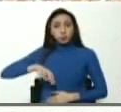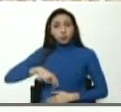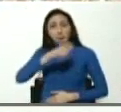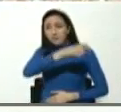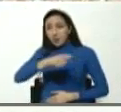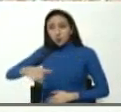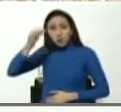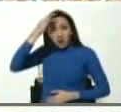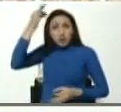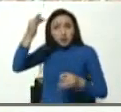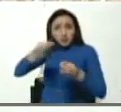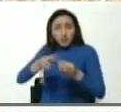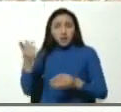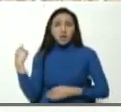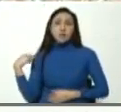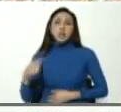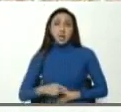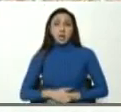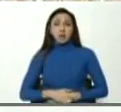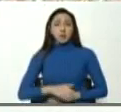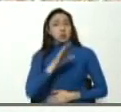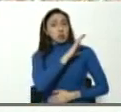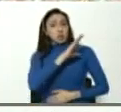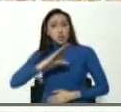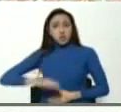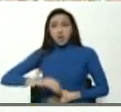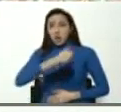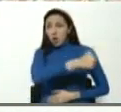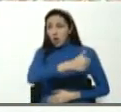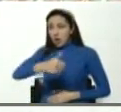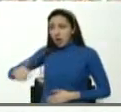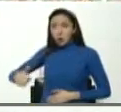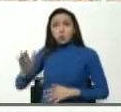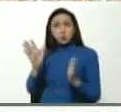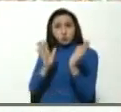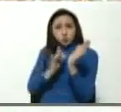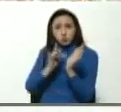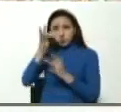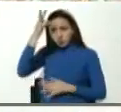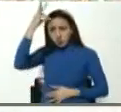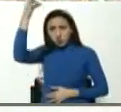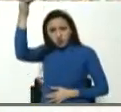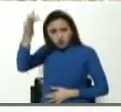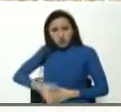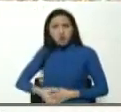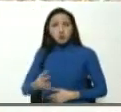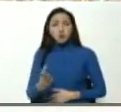fe los cristianos profundos en cristo redentor